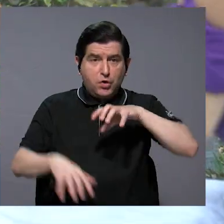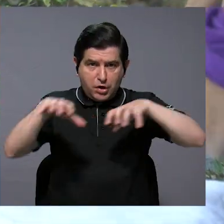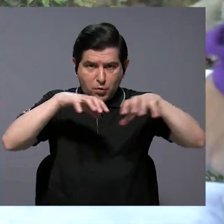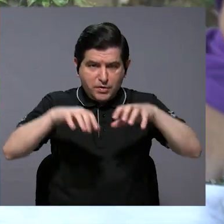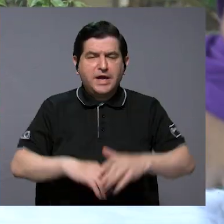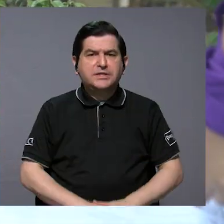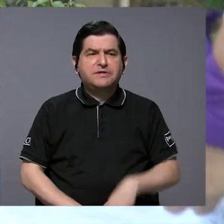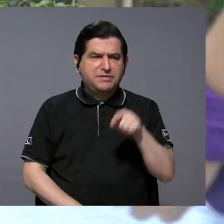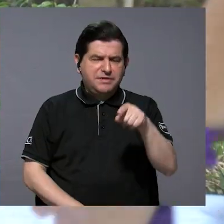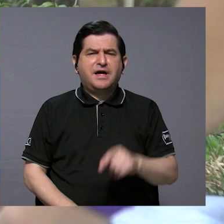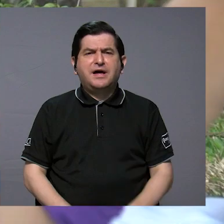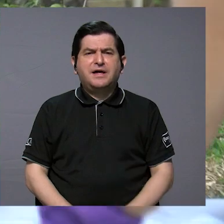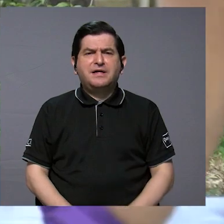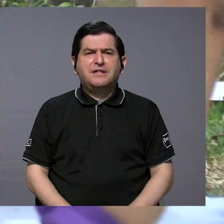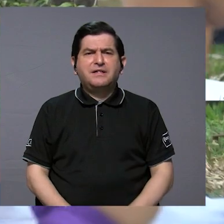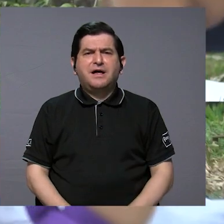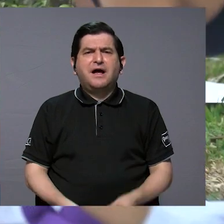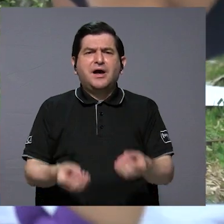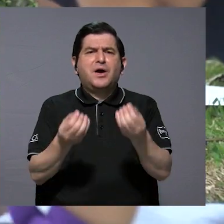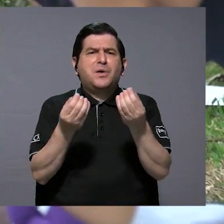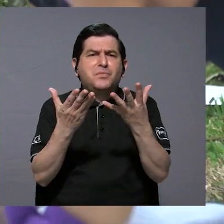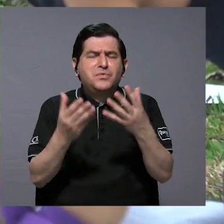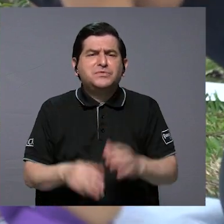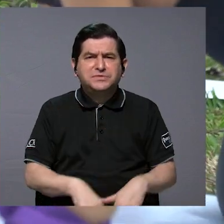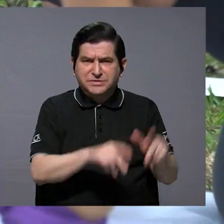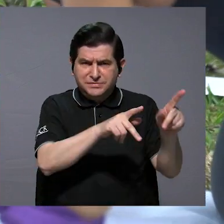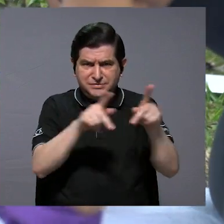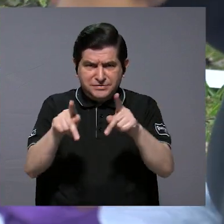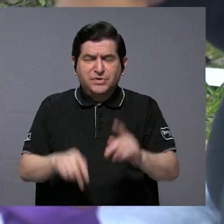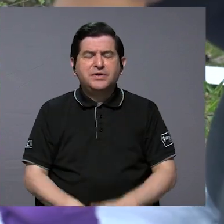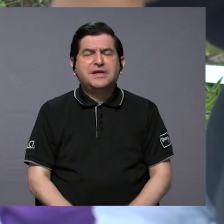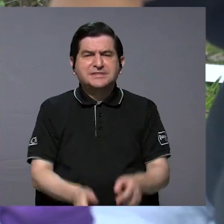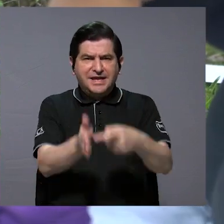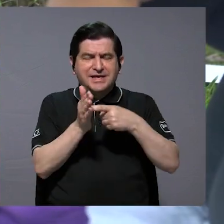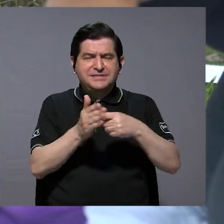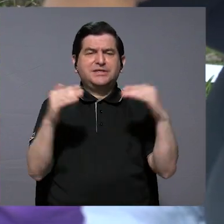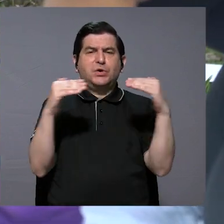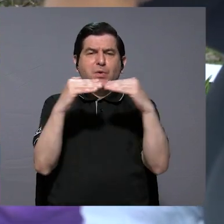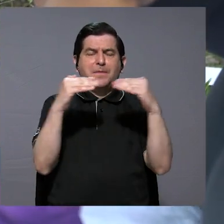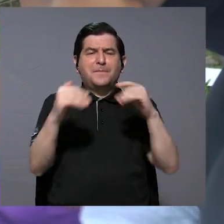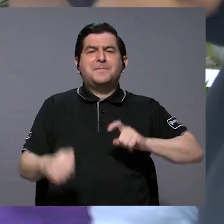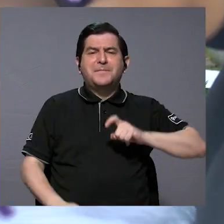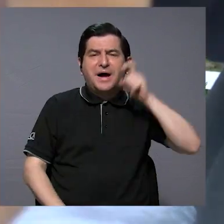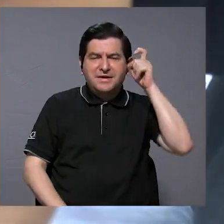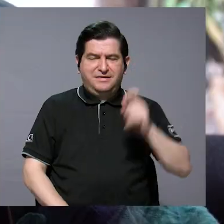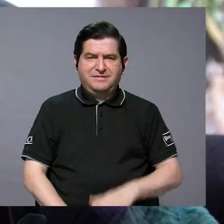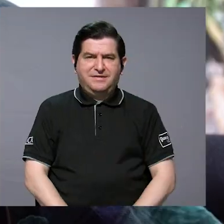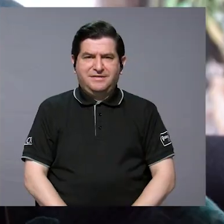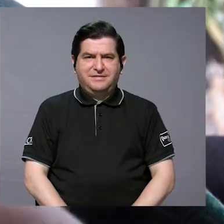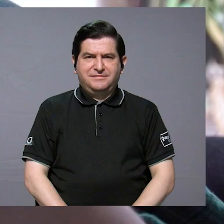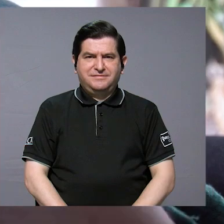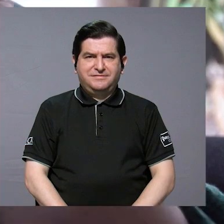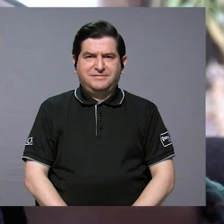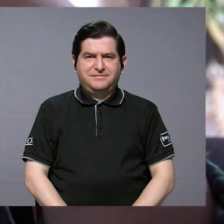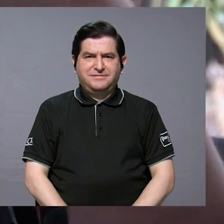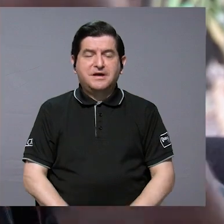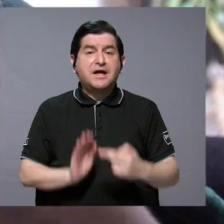Si toco en eventos donde hay mucha gente, intento exigir que haya como paridad de género, o que